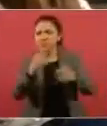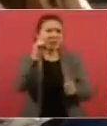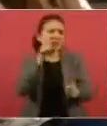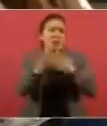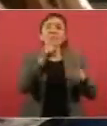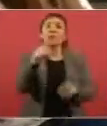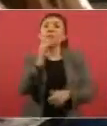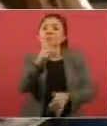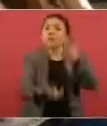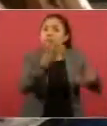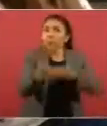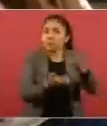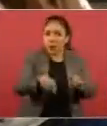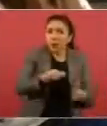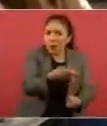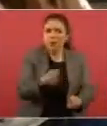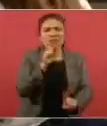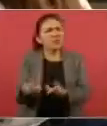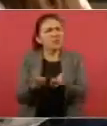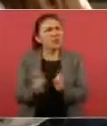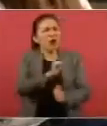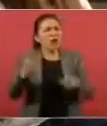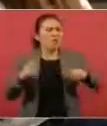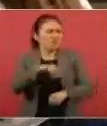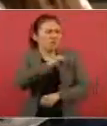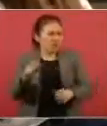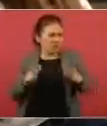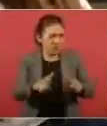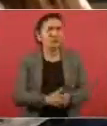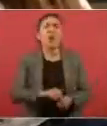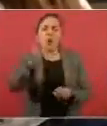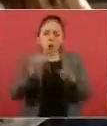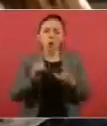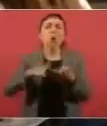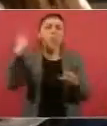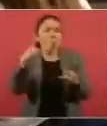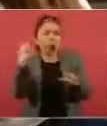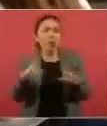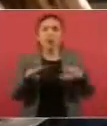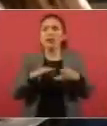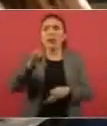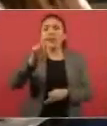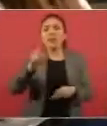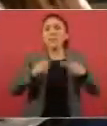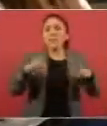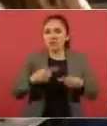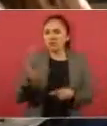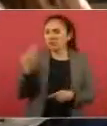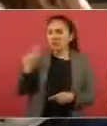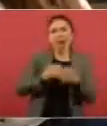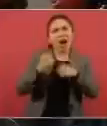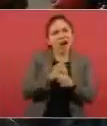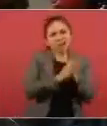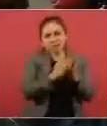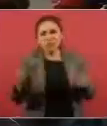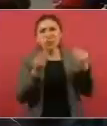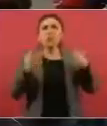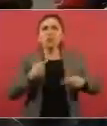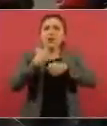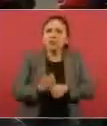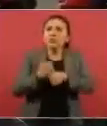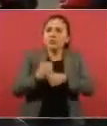quemada viva también por un grupo de agresores. Hay más también casos en Puebla, hay más de 30 casos que se han sumado en los últimos años de mujeres que han sido